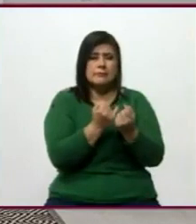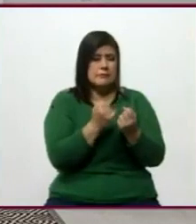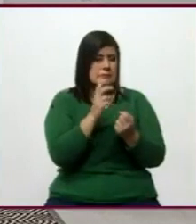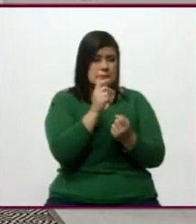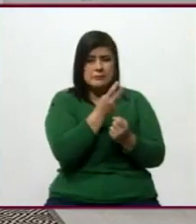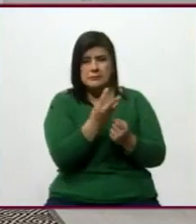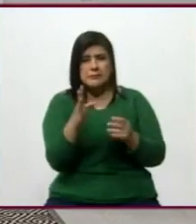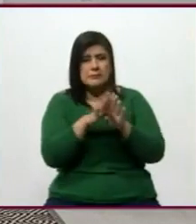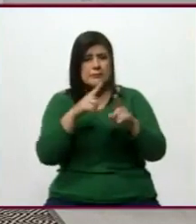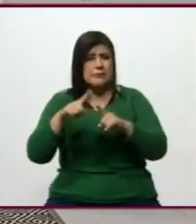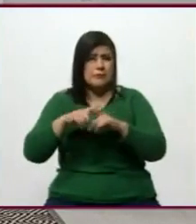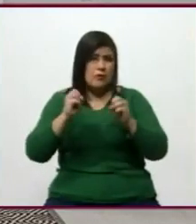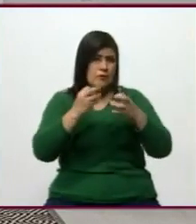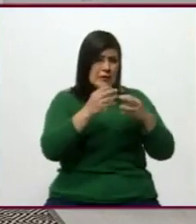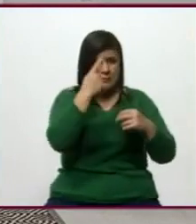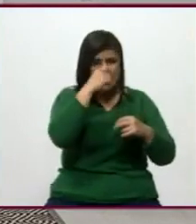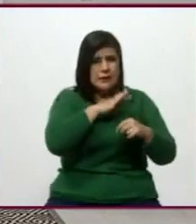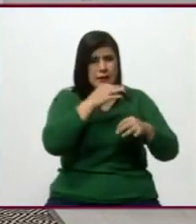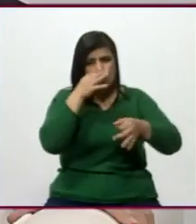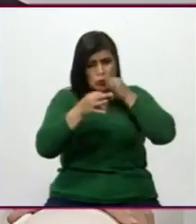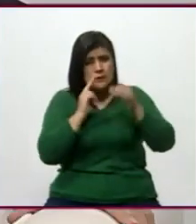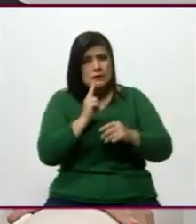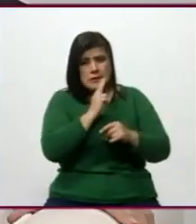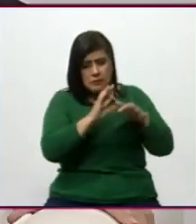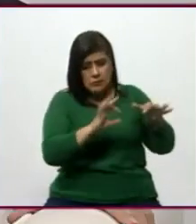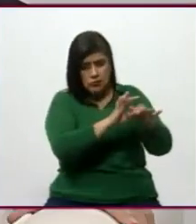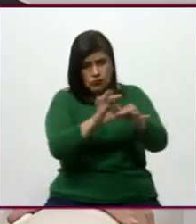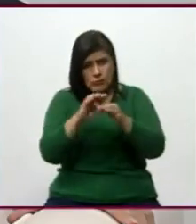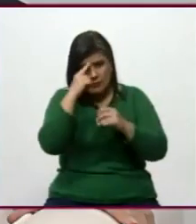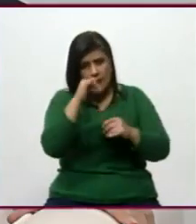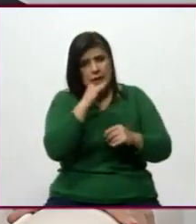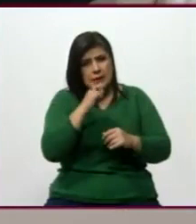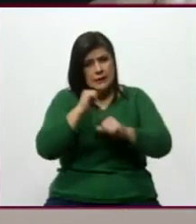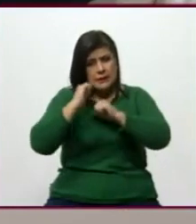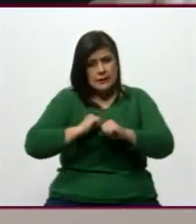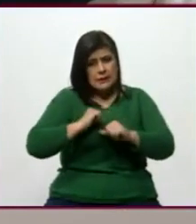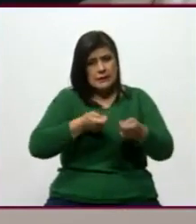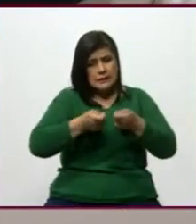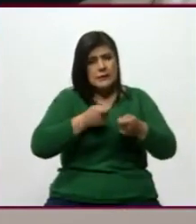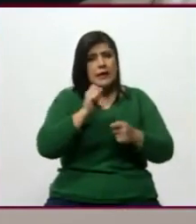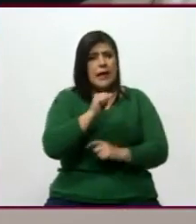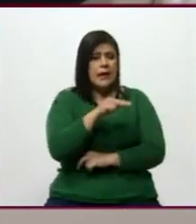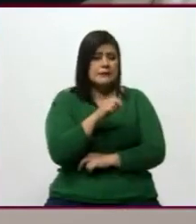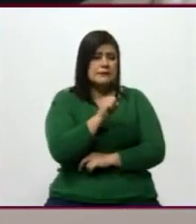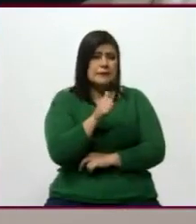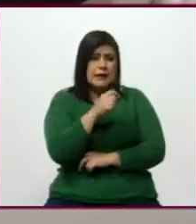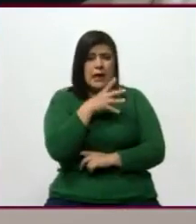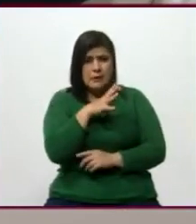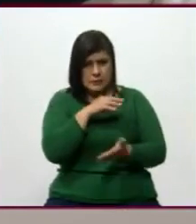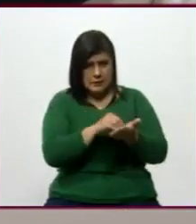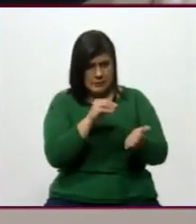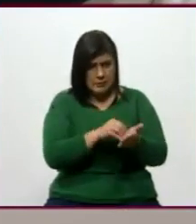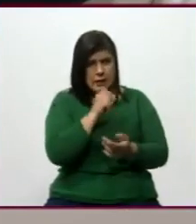30 agencias de noticias ordenadas de alguna manera a través de una agencia italiana que se llamaba anza existe